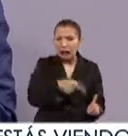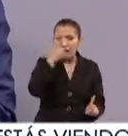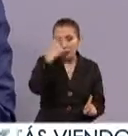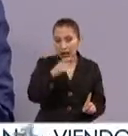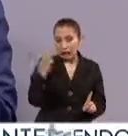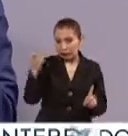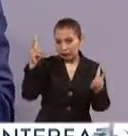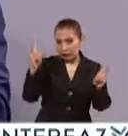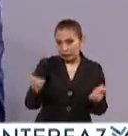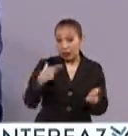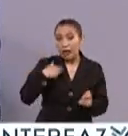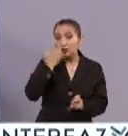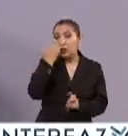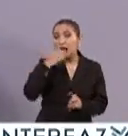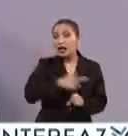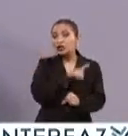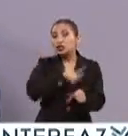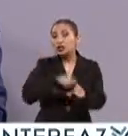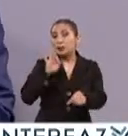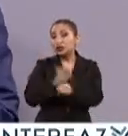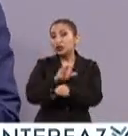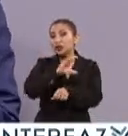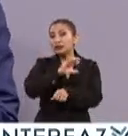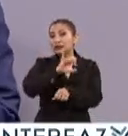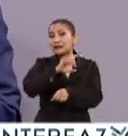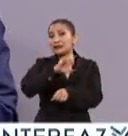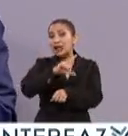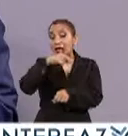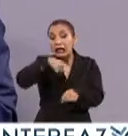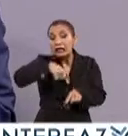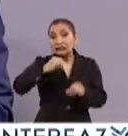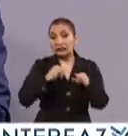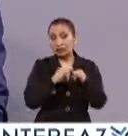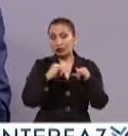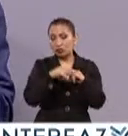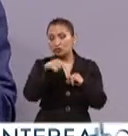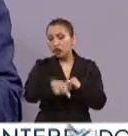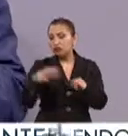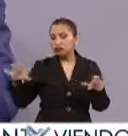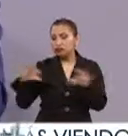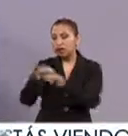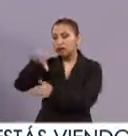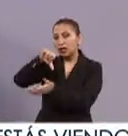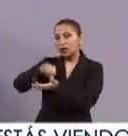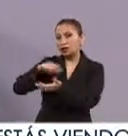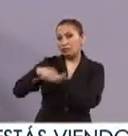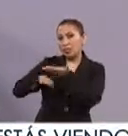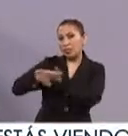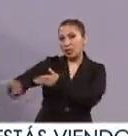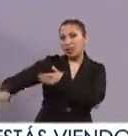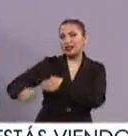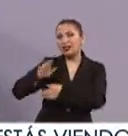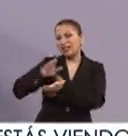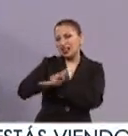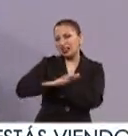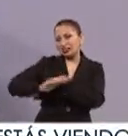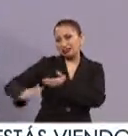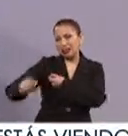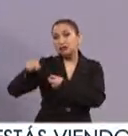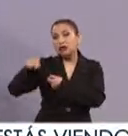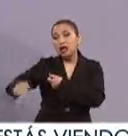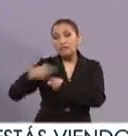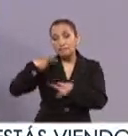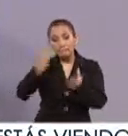precisamente en esta misión, la Escuela Nacional de Protección Civil, una institución que depende del Centro Nacional de Prevención de Desastres,